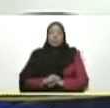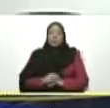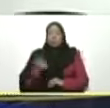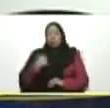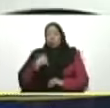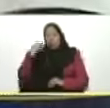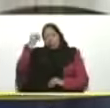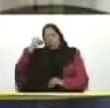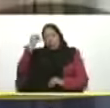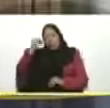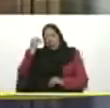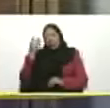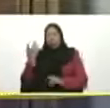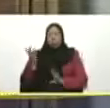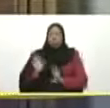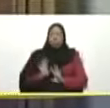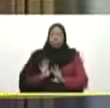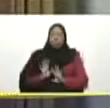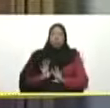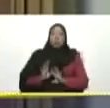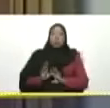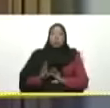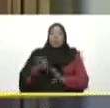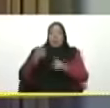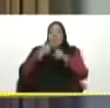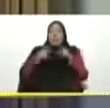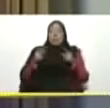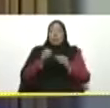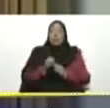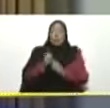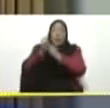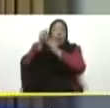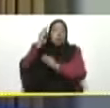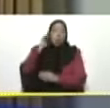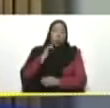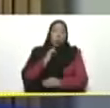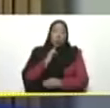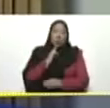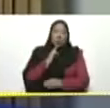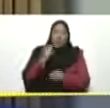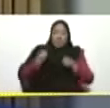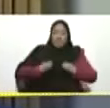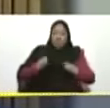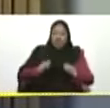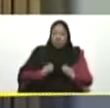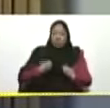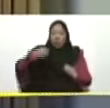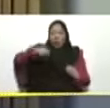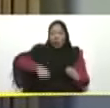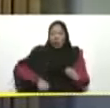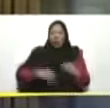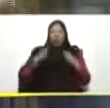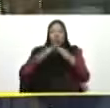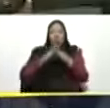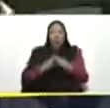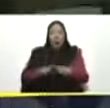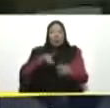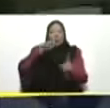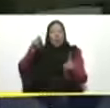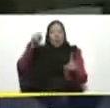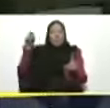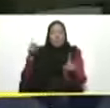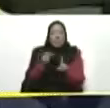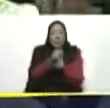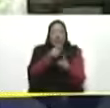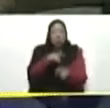especulaciones. Pero el gran Bolívar vivió aquí. Aquí está su espíritu, aquí está su